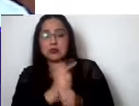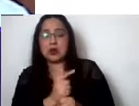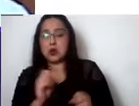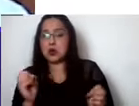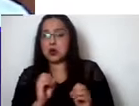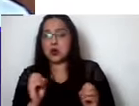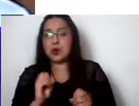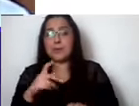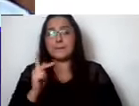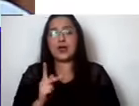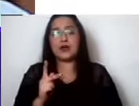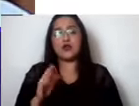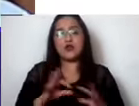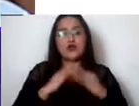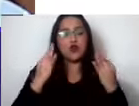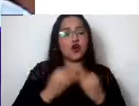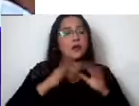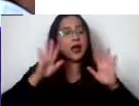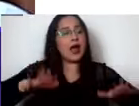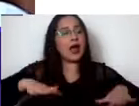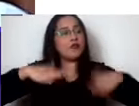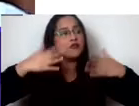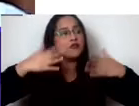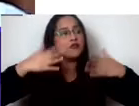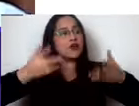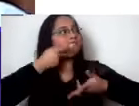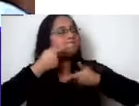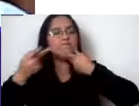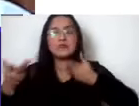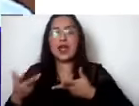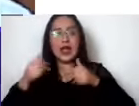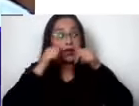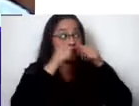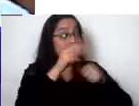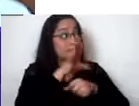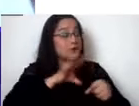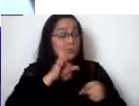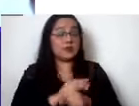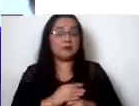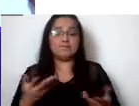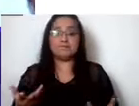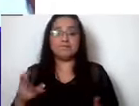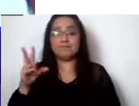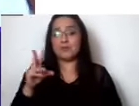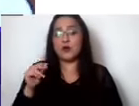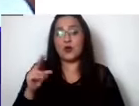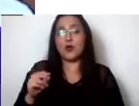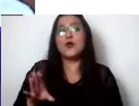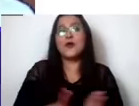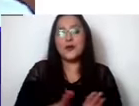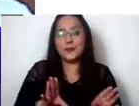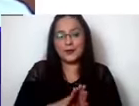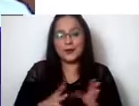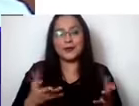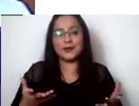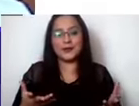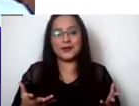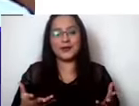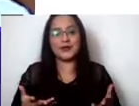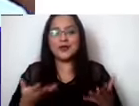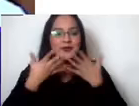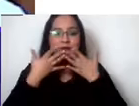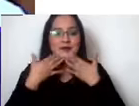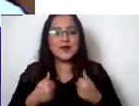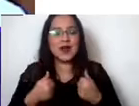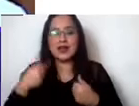hecho que los lenguajes públicos la están considerando del todo, porque pues de dónde, ¿no? O sea, no